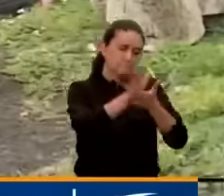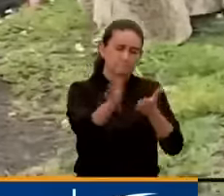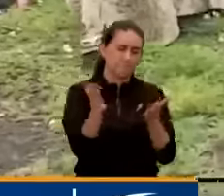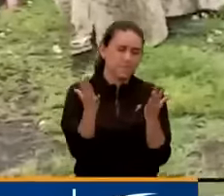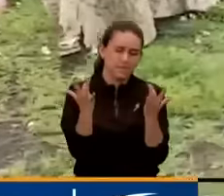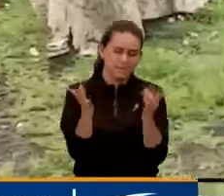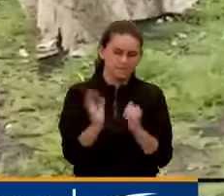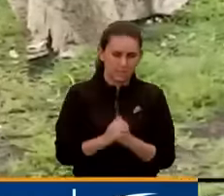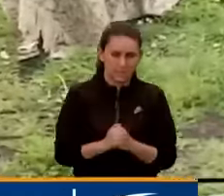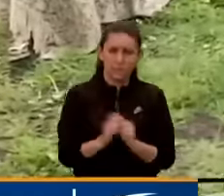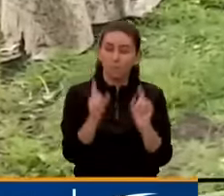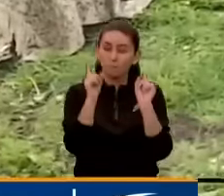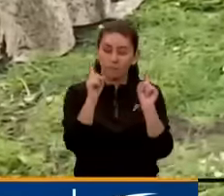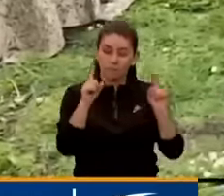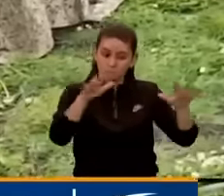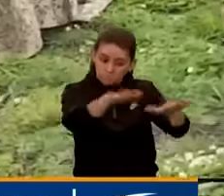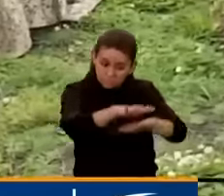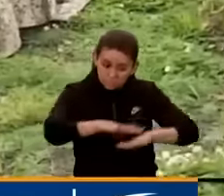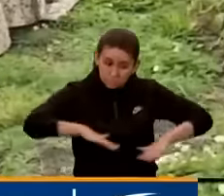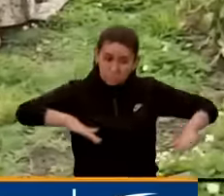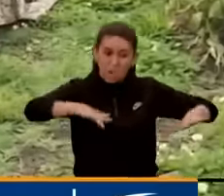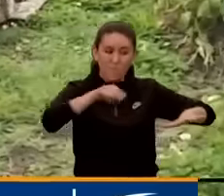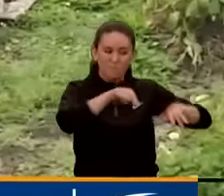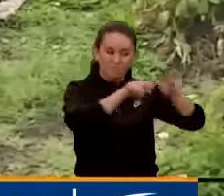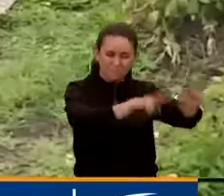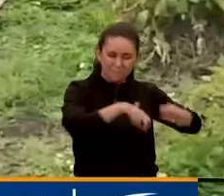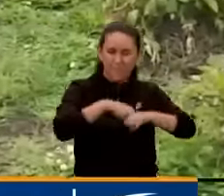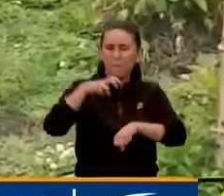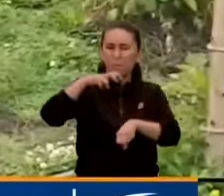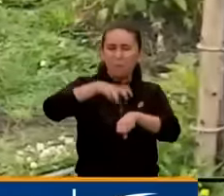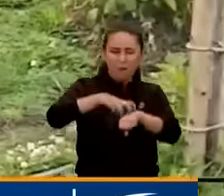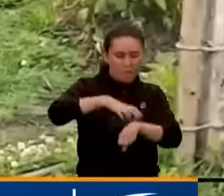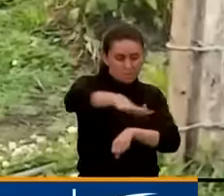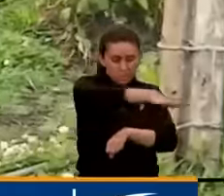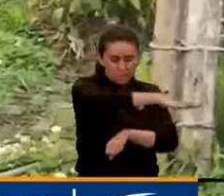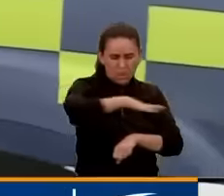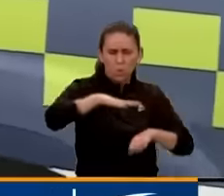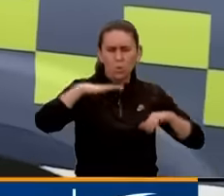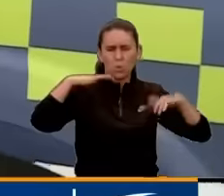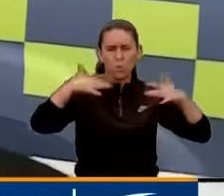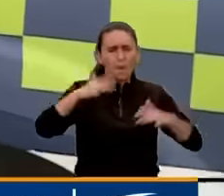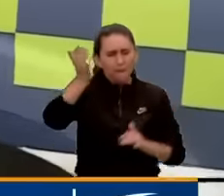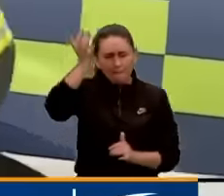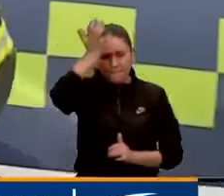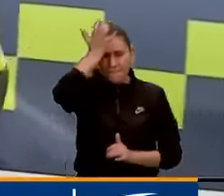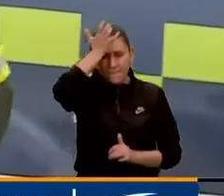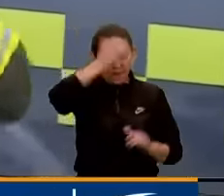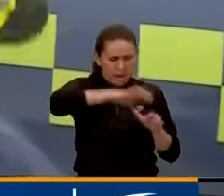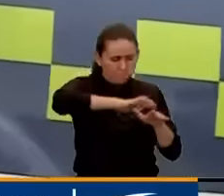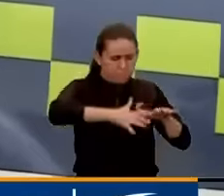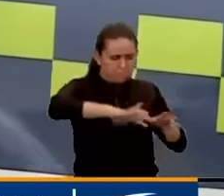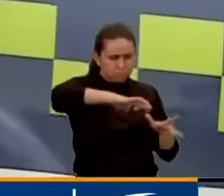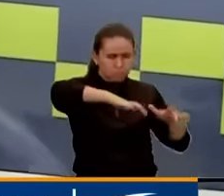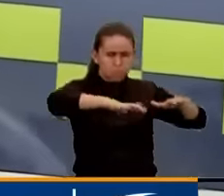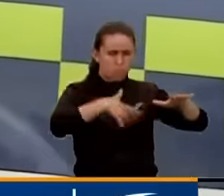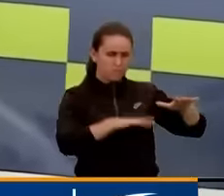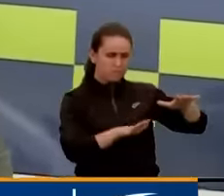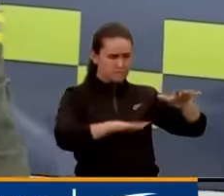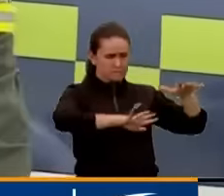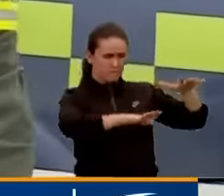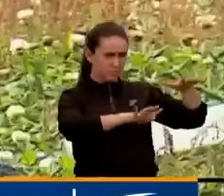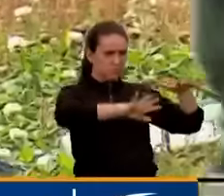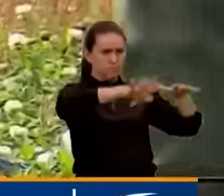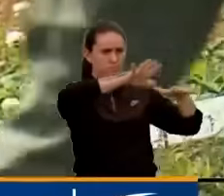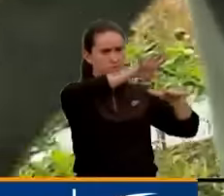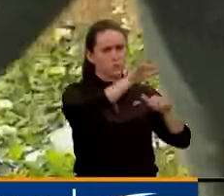claro es que el lugar donde apareció el cuerpo del niño es una zona bastante rocosa, son pendientes, es muy